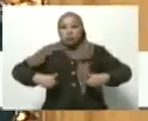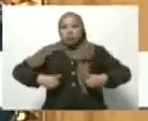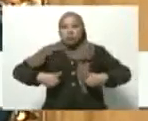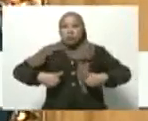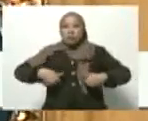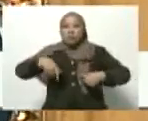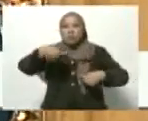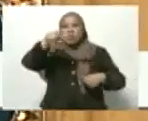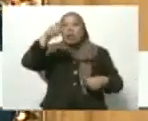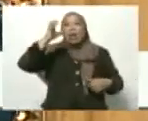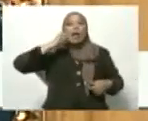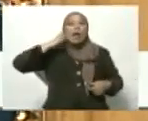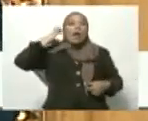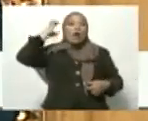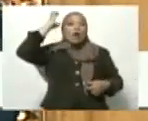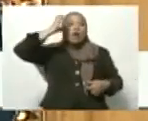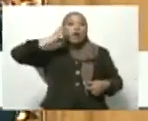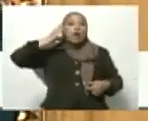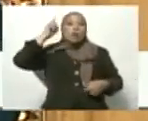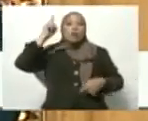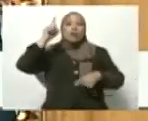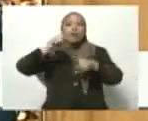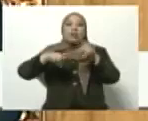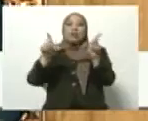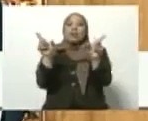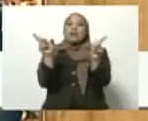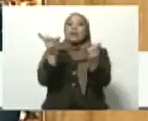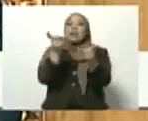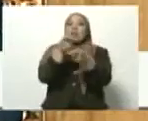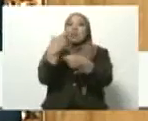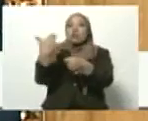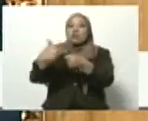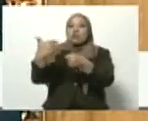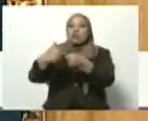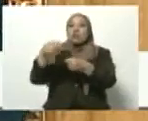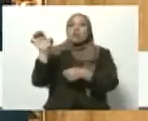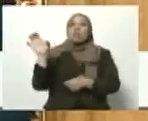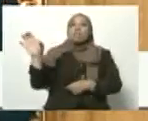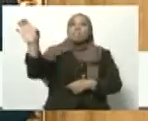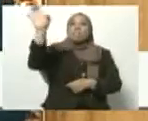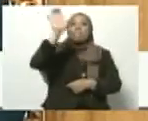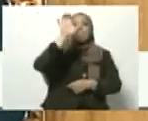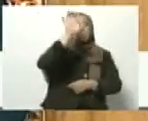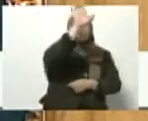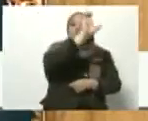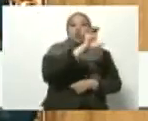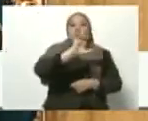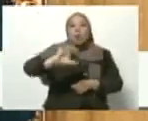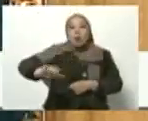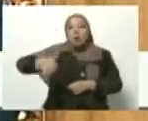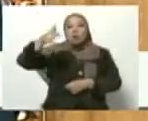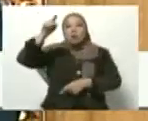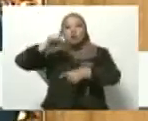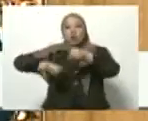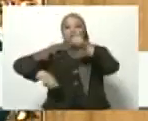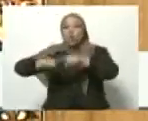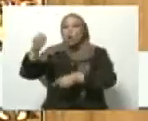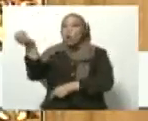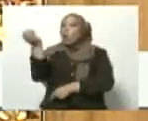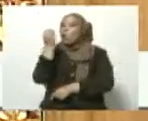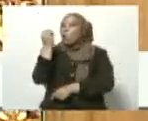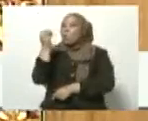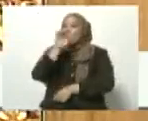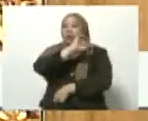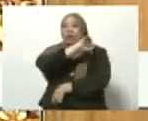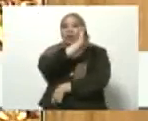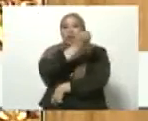forzando a toda Europa a comprar gas y petróleo en cualquier otra parte del mundo, a aumentar los precios de los alimentos, de la